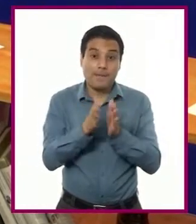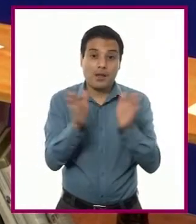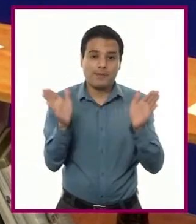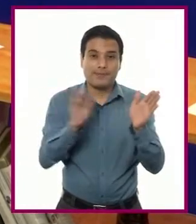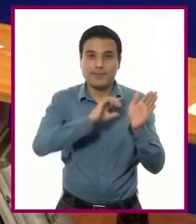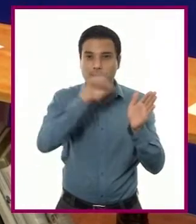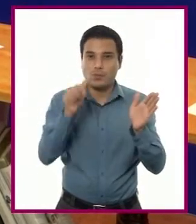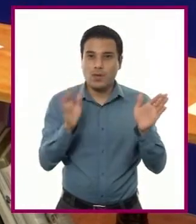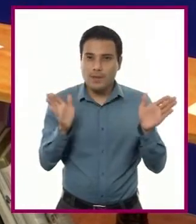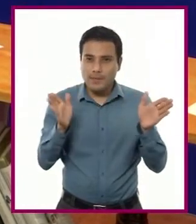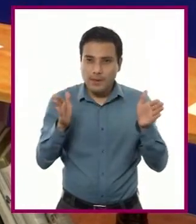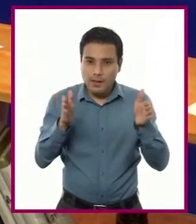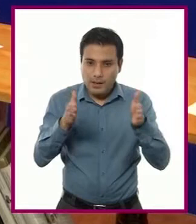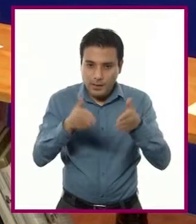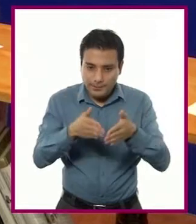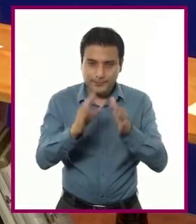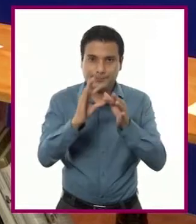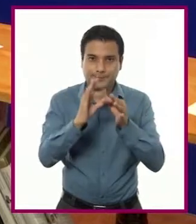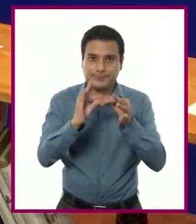Pero mire, maestro,